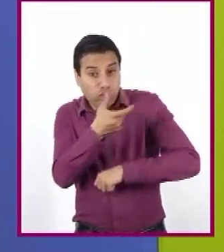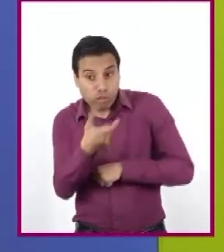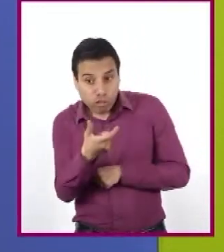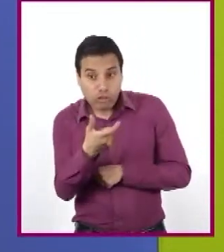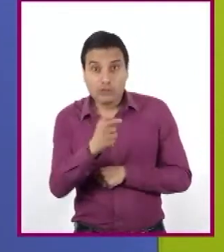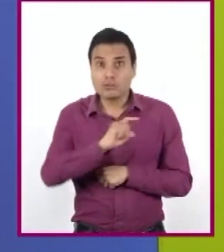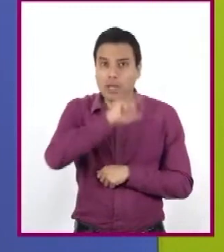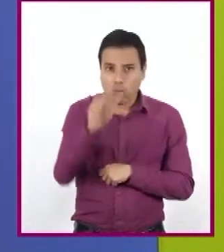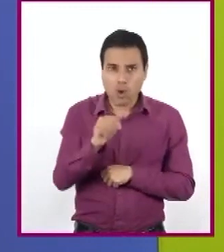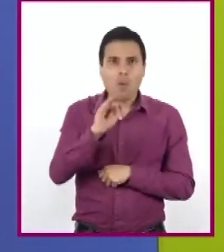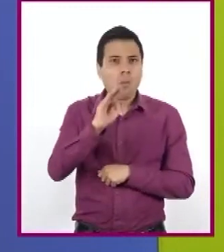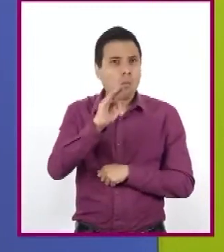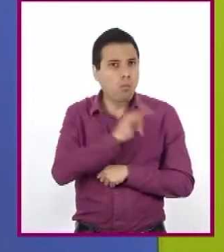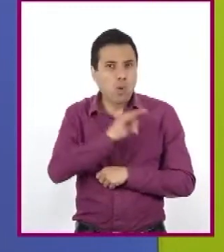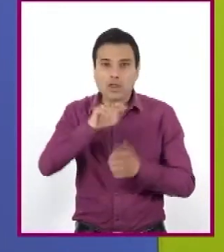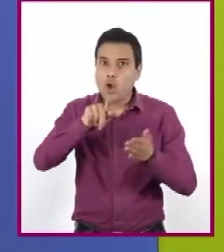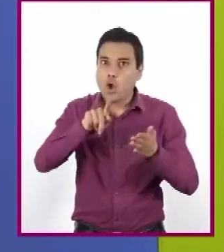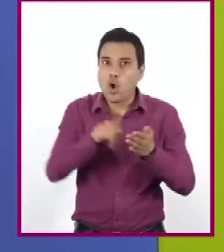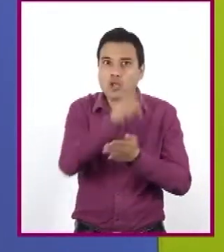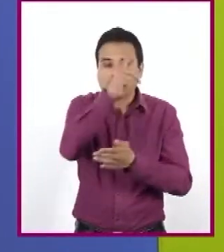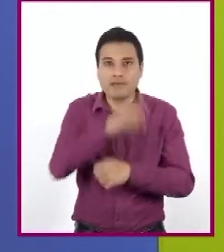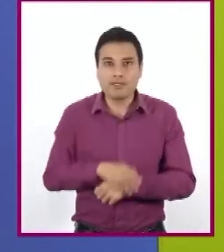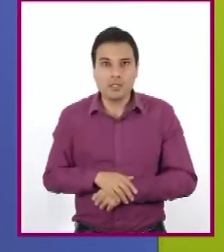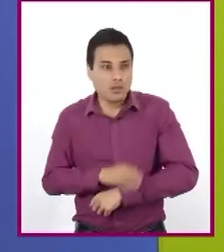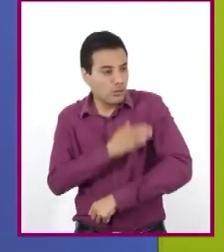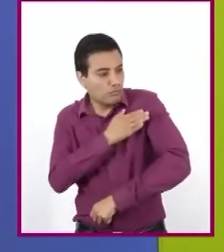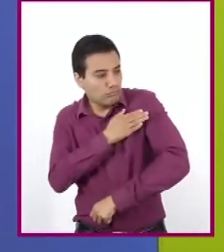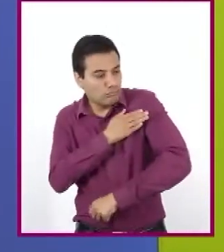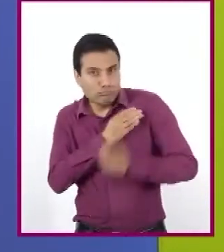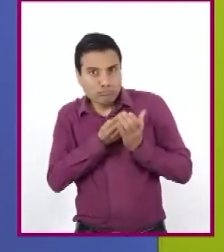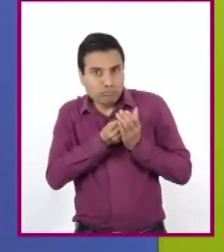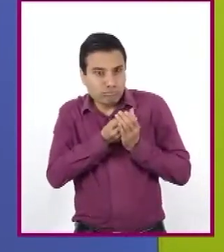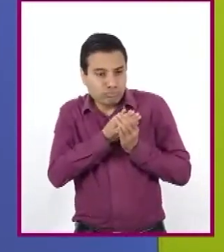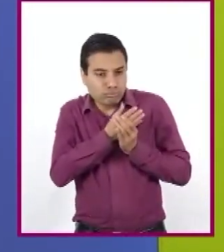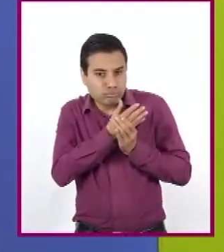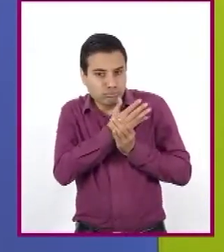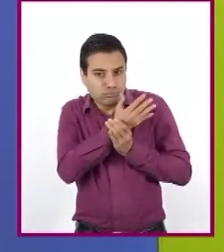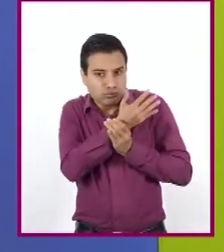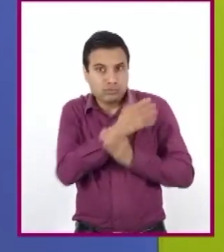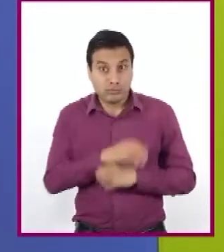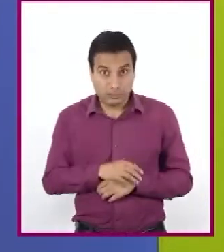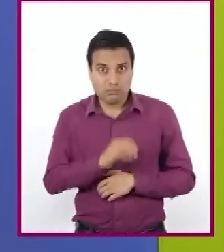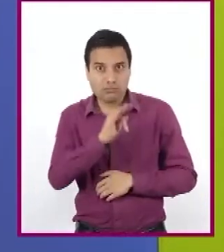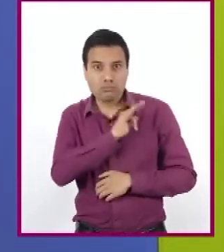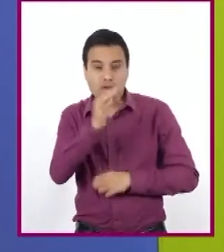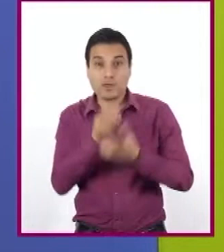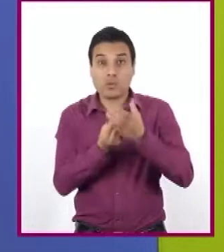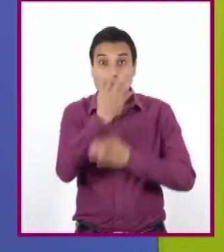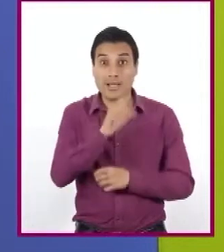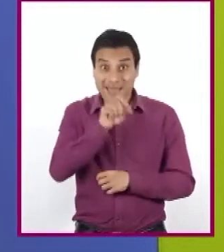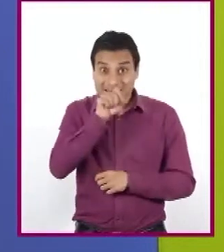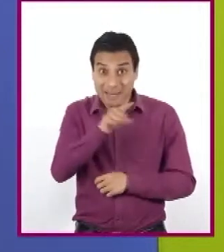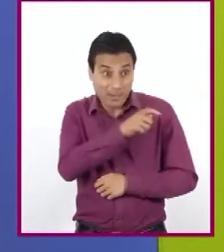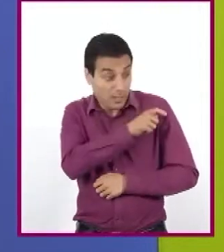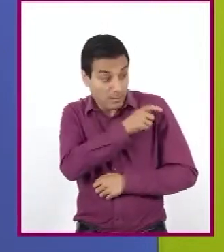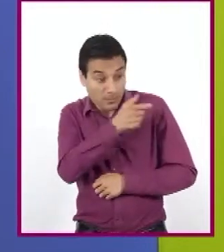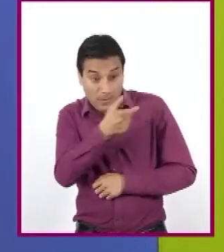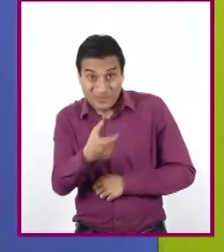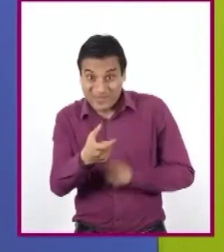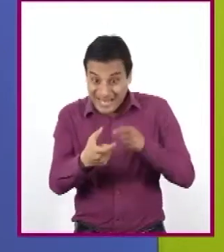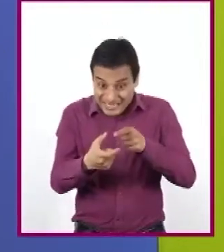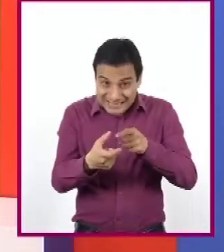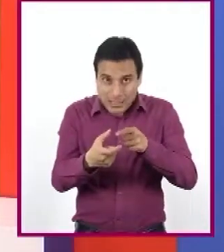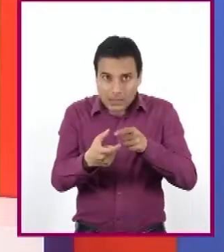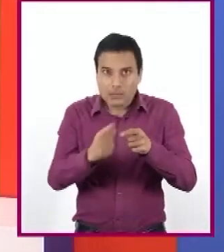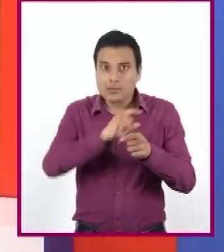parte seccionada. Y no solo eso, sino que la otra parte puede desarrollarse, convirtiéndose totalmente en un individuo